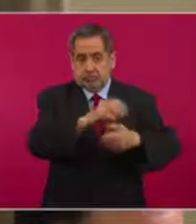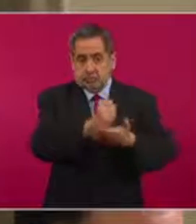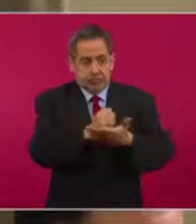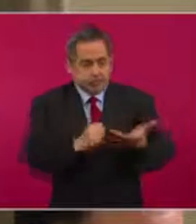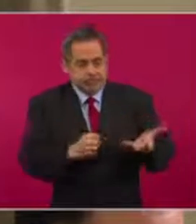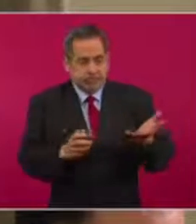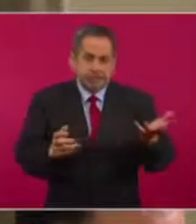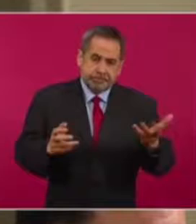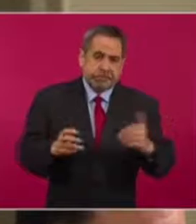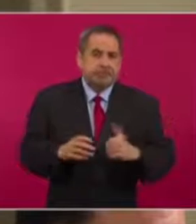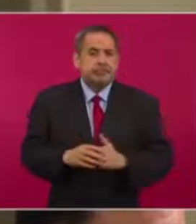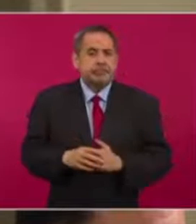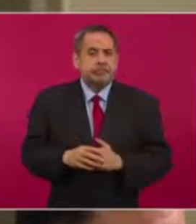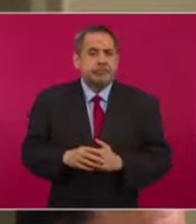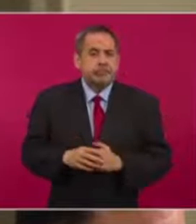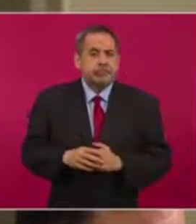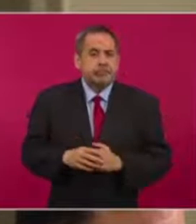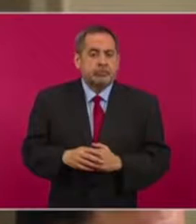este